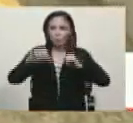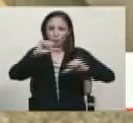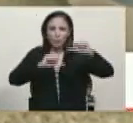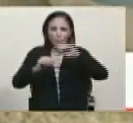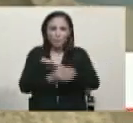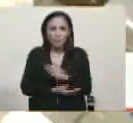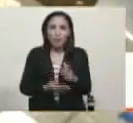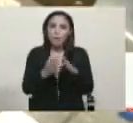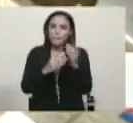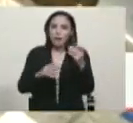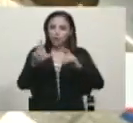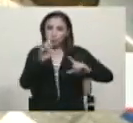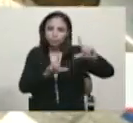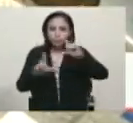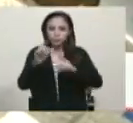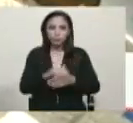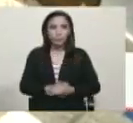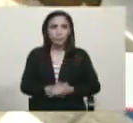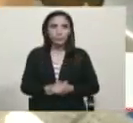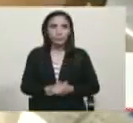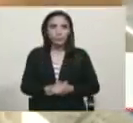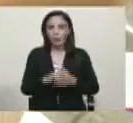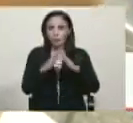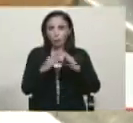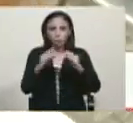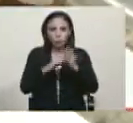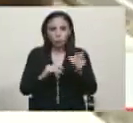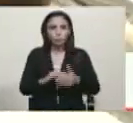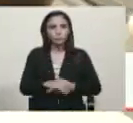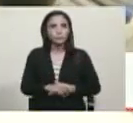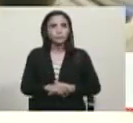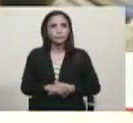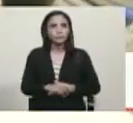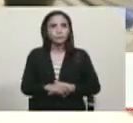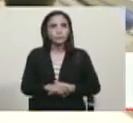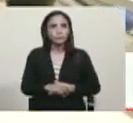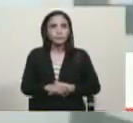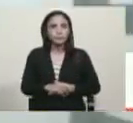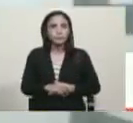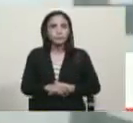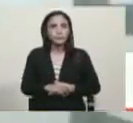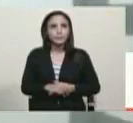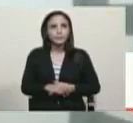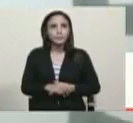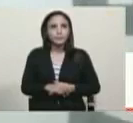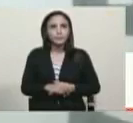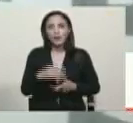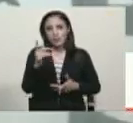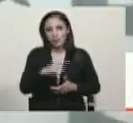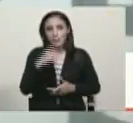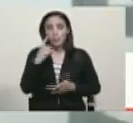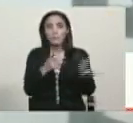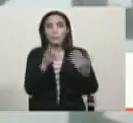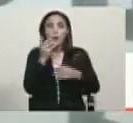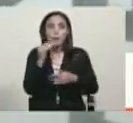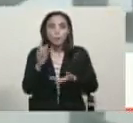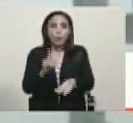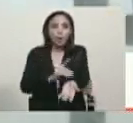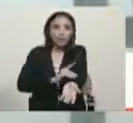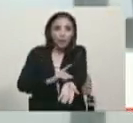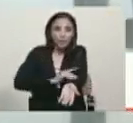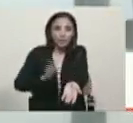respectivas, tanto de uso cardiovascular, el uso de para la diabetes,